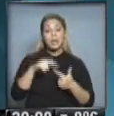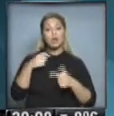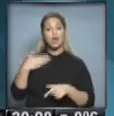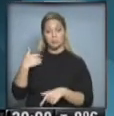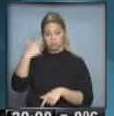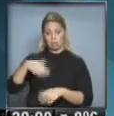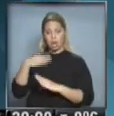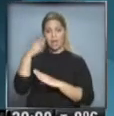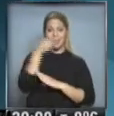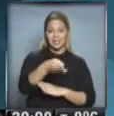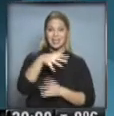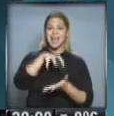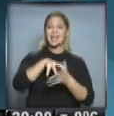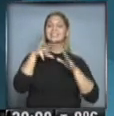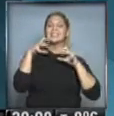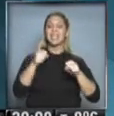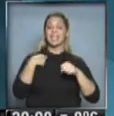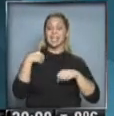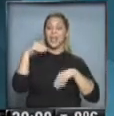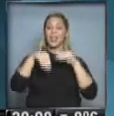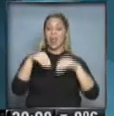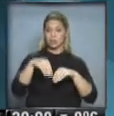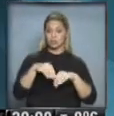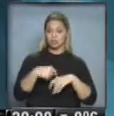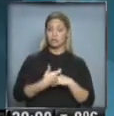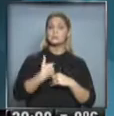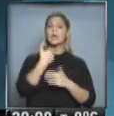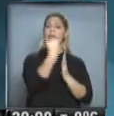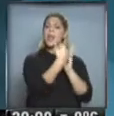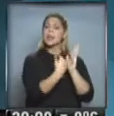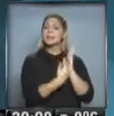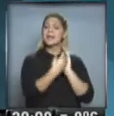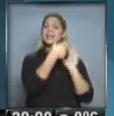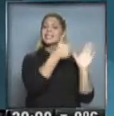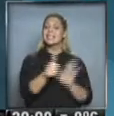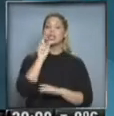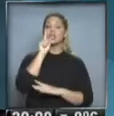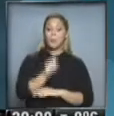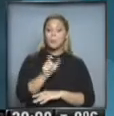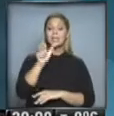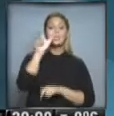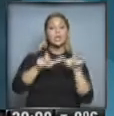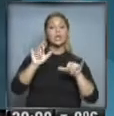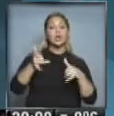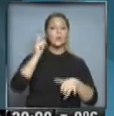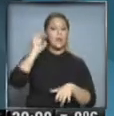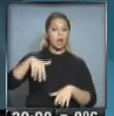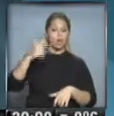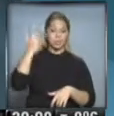en la secretaría electoral el listado incluye a 600.000 menores de 18 años